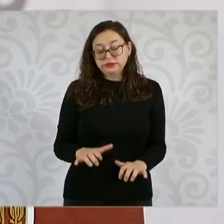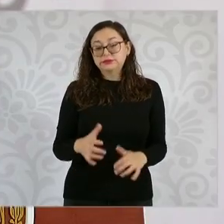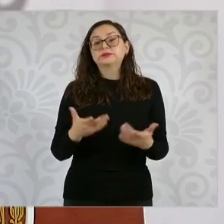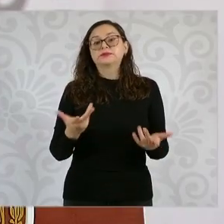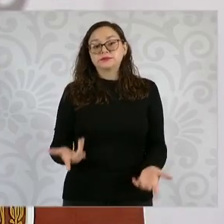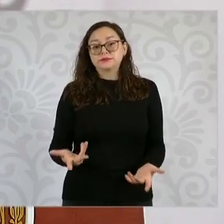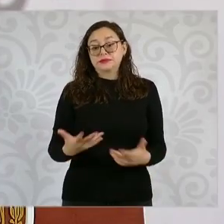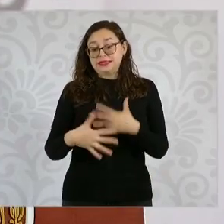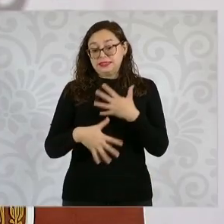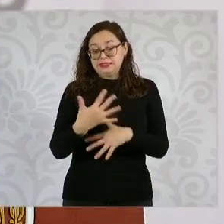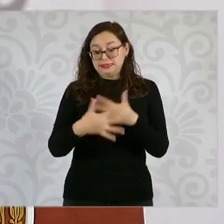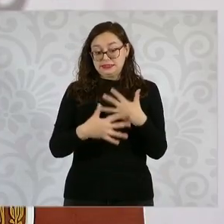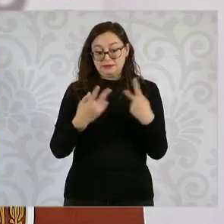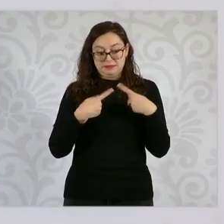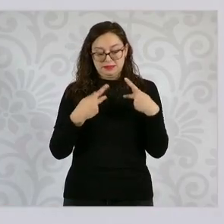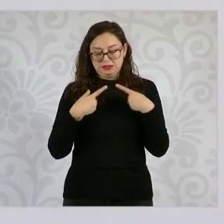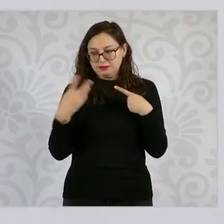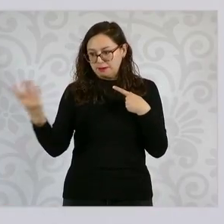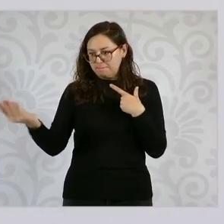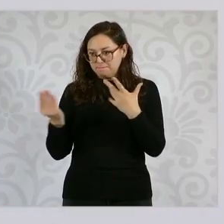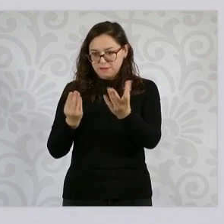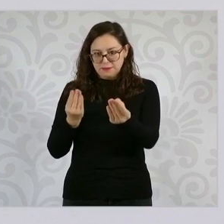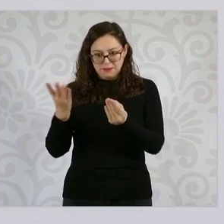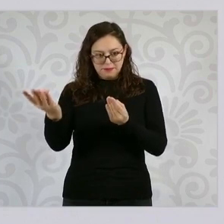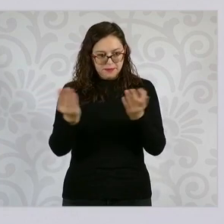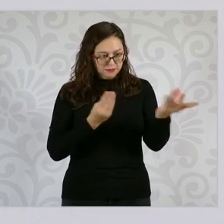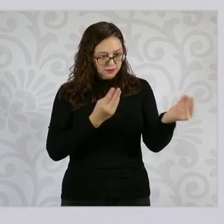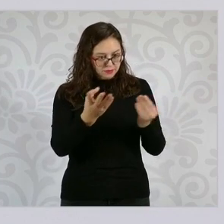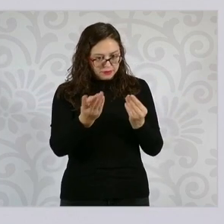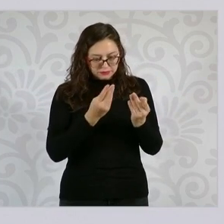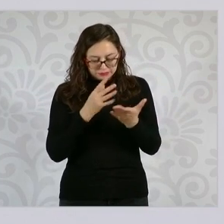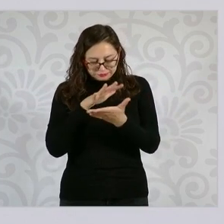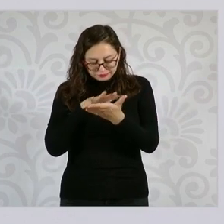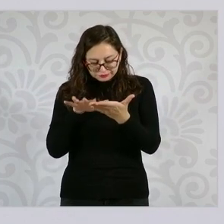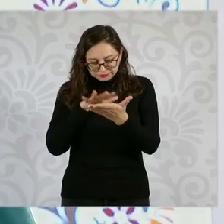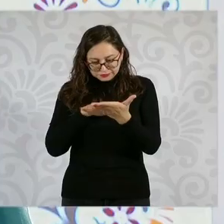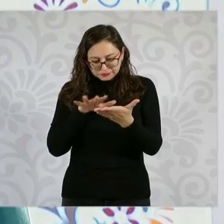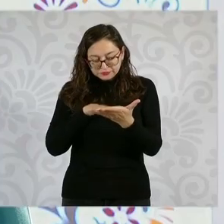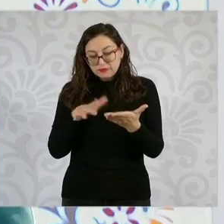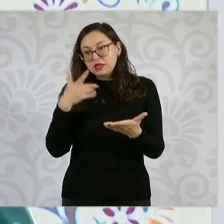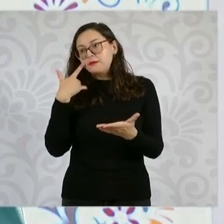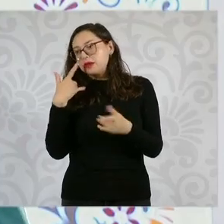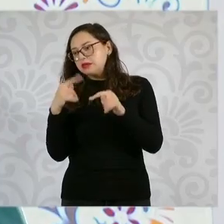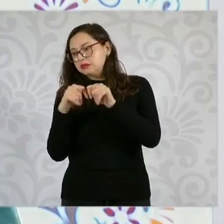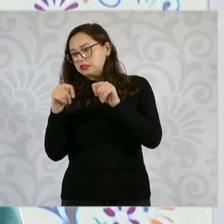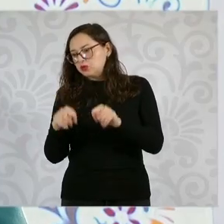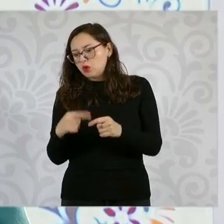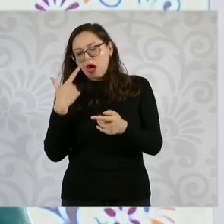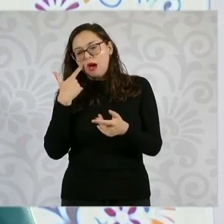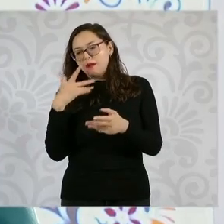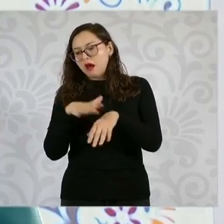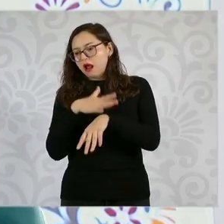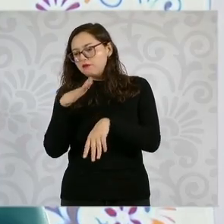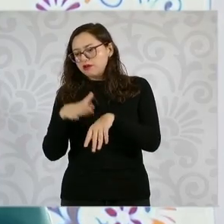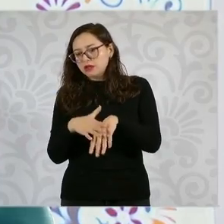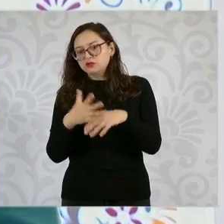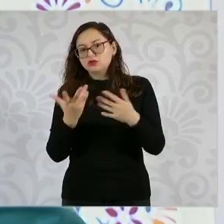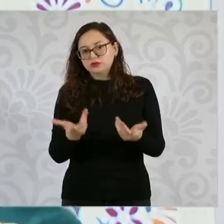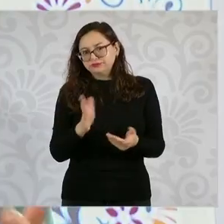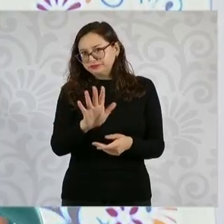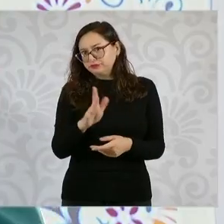revisa, obviamente para tener la certeza de que tienen el título y tienen las calificaciones, pues pueden hacer